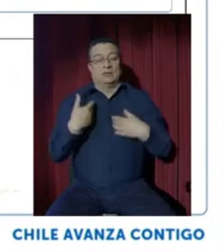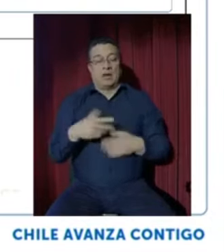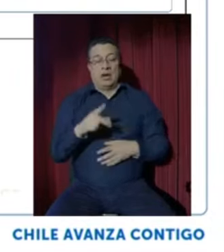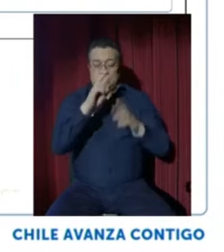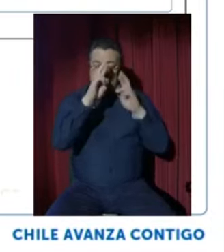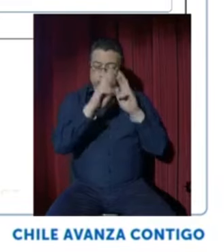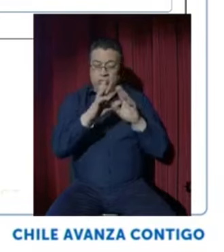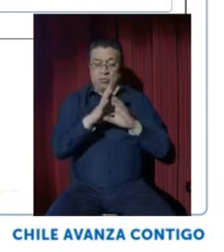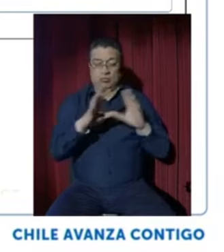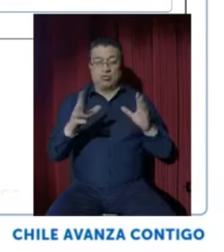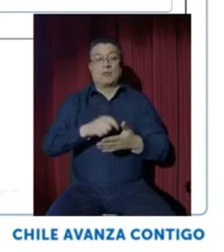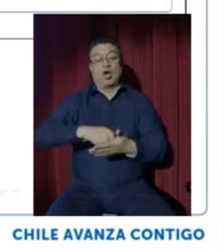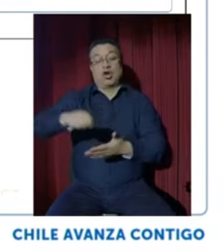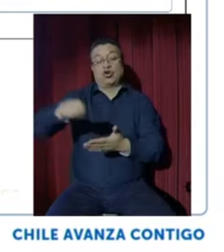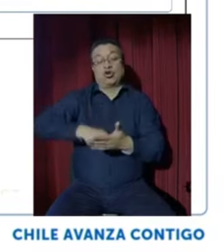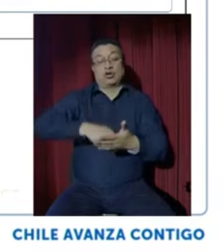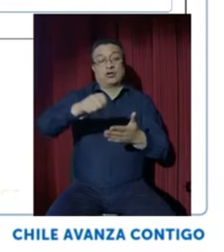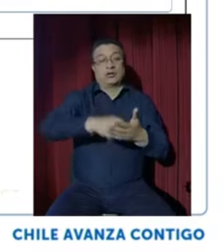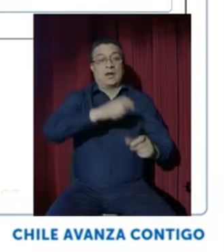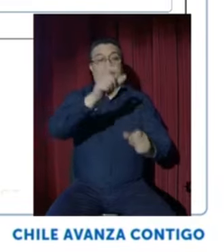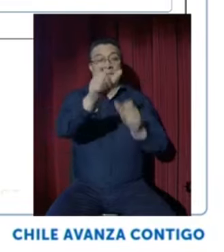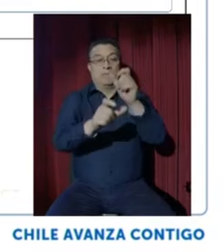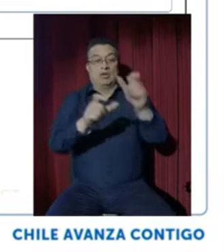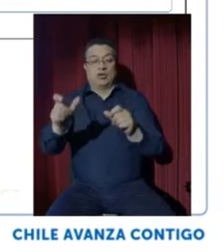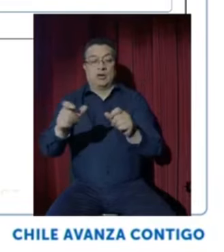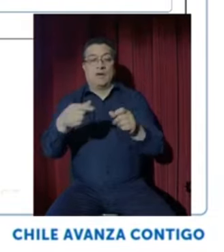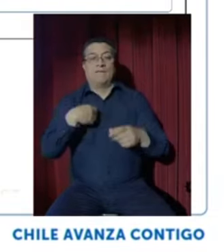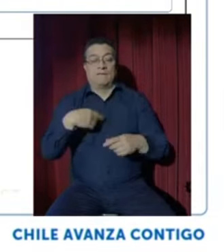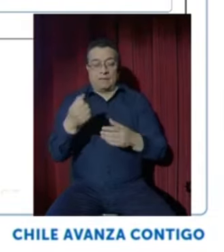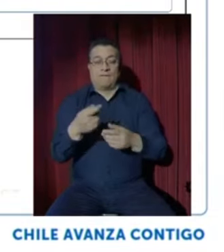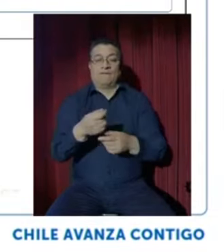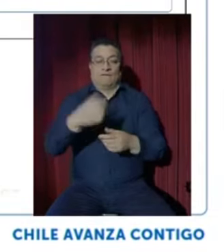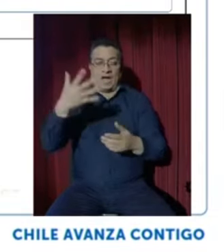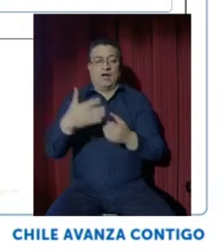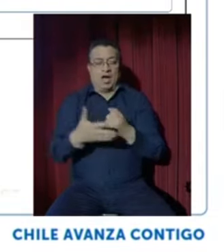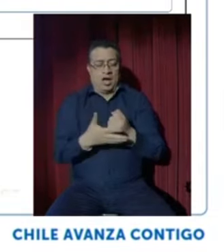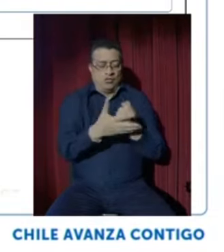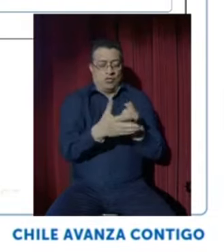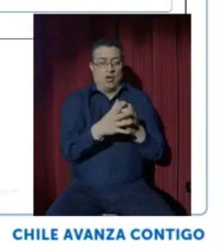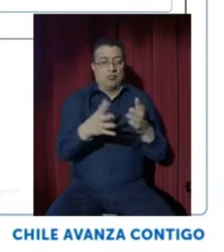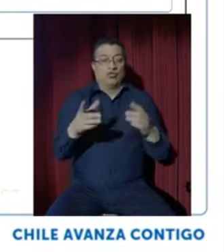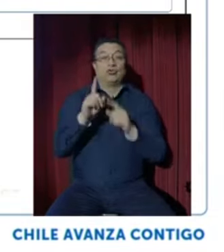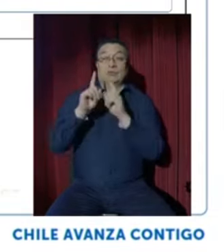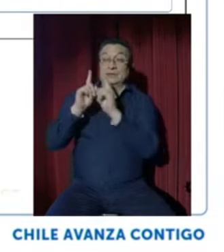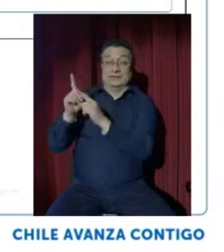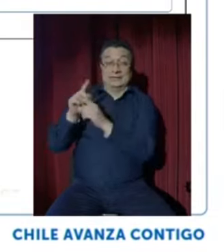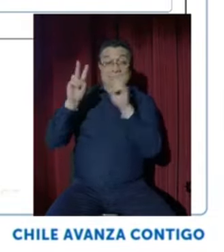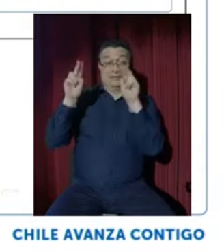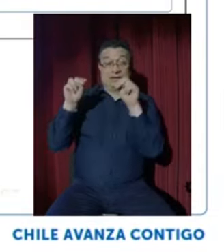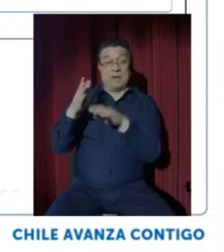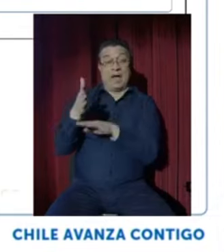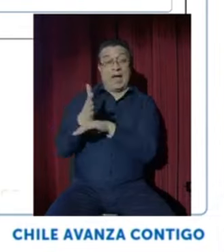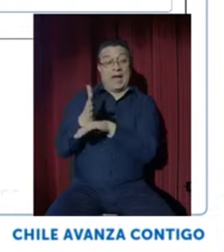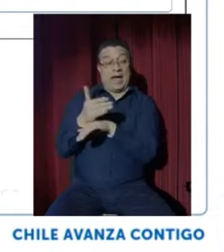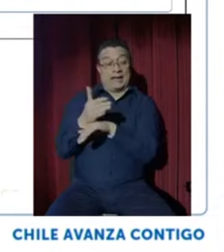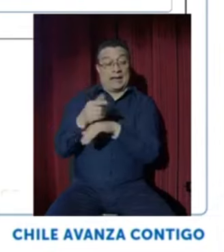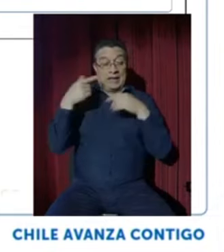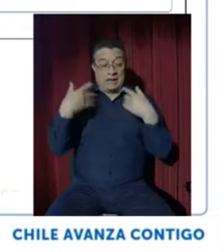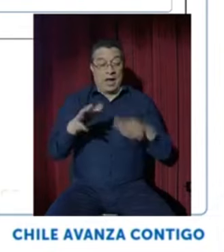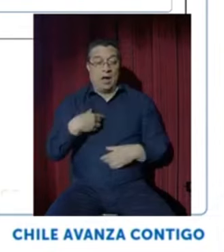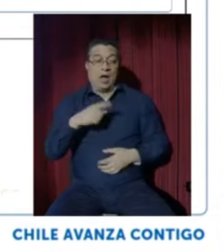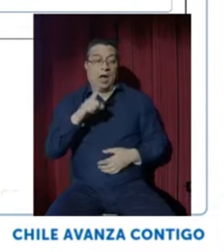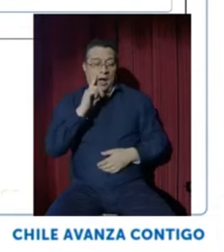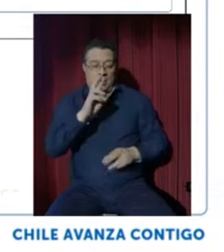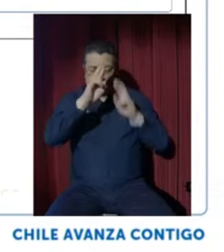eh la contratación de las personas por el valor social y en el caso de arica eh acá también